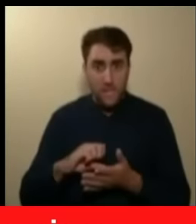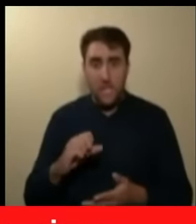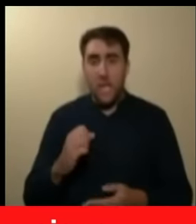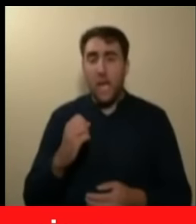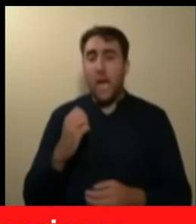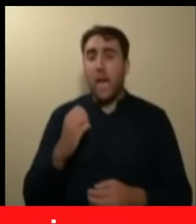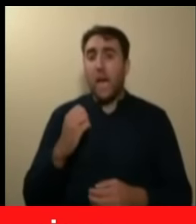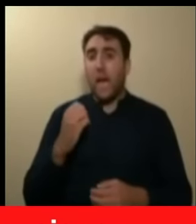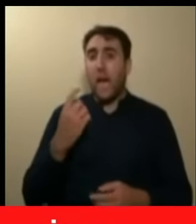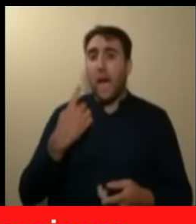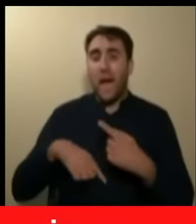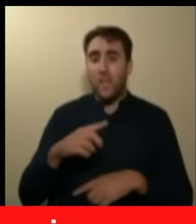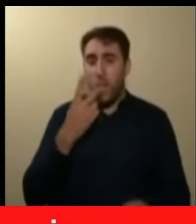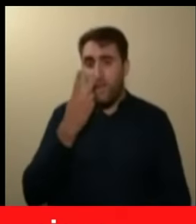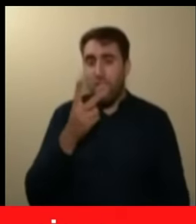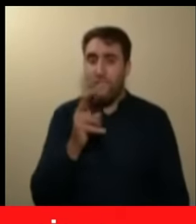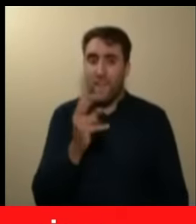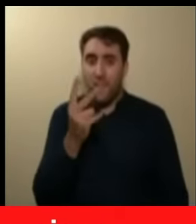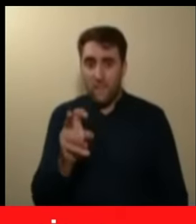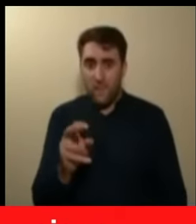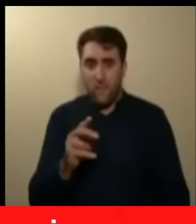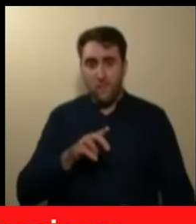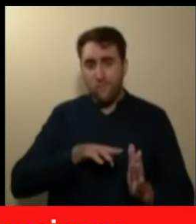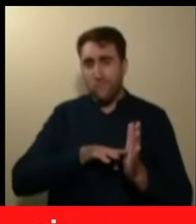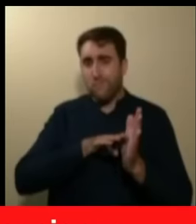año 2020 crecieron